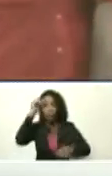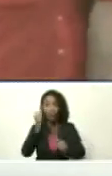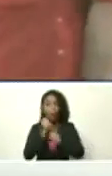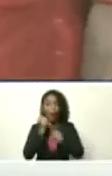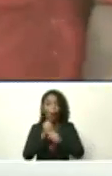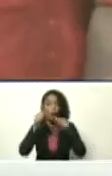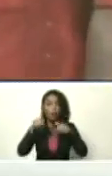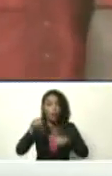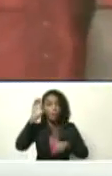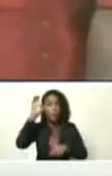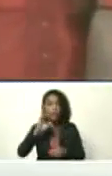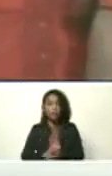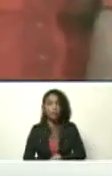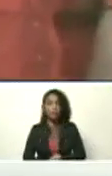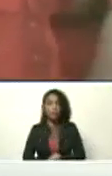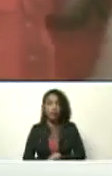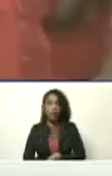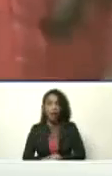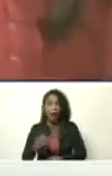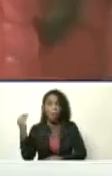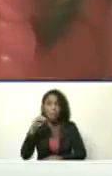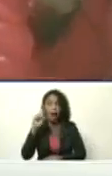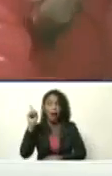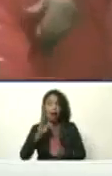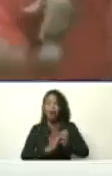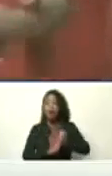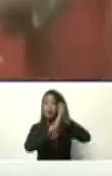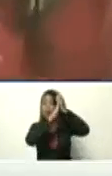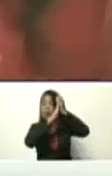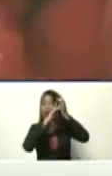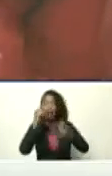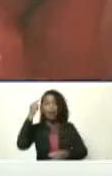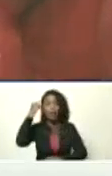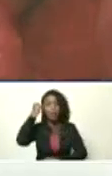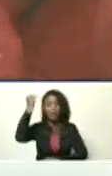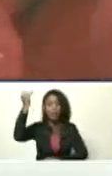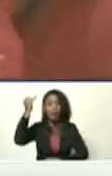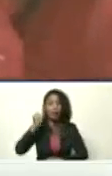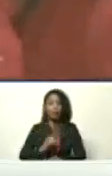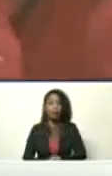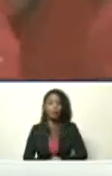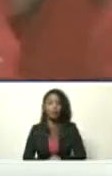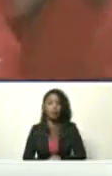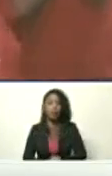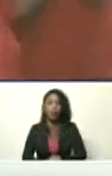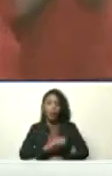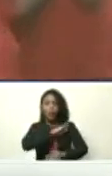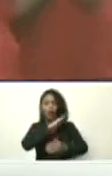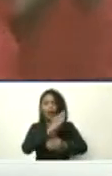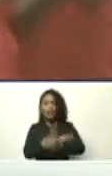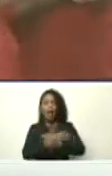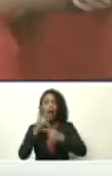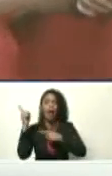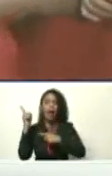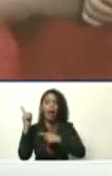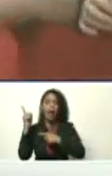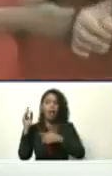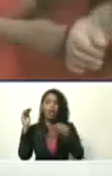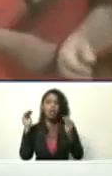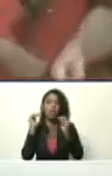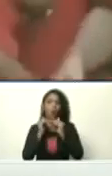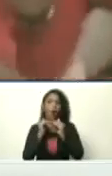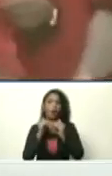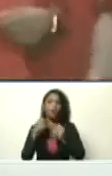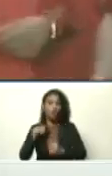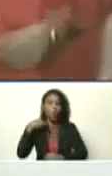país, además era un líder con ideas, con fuerza, fue,